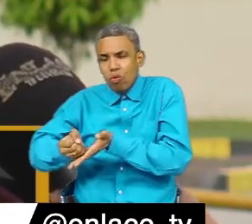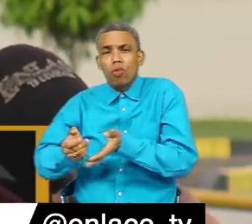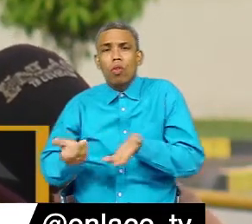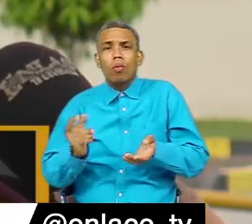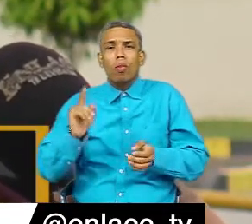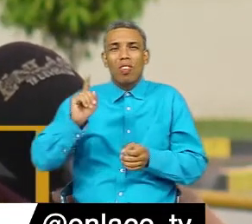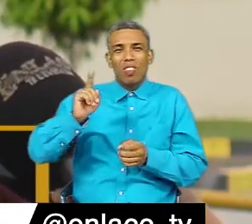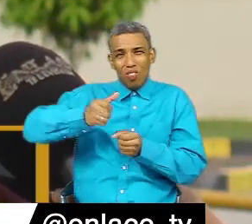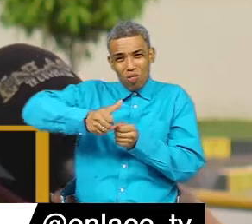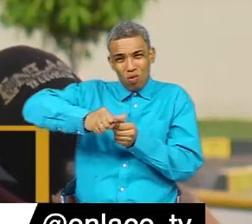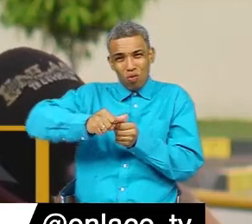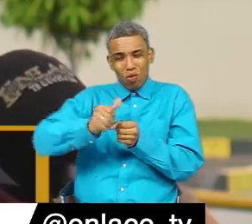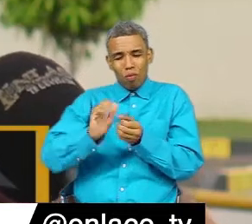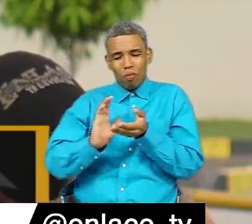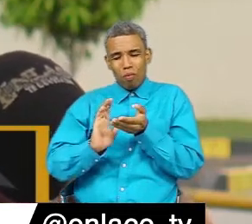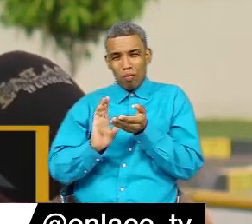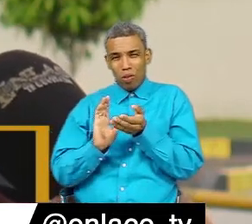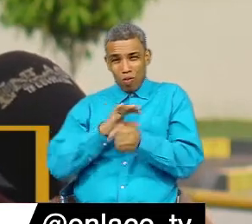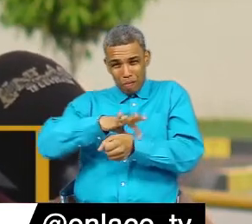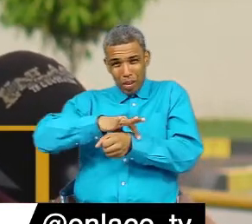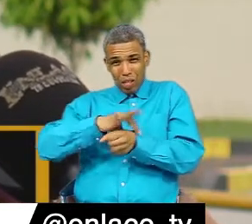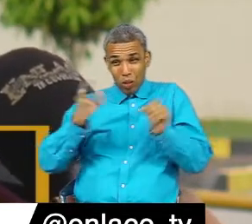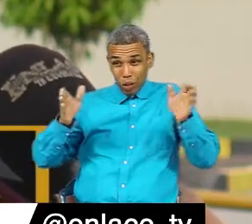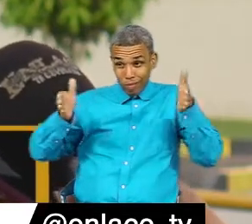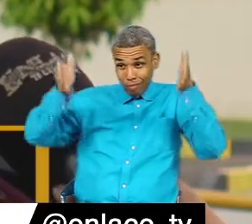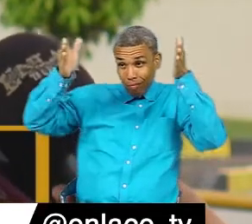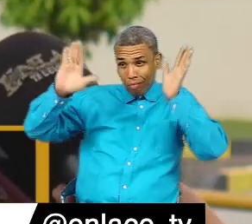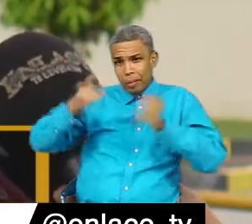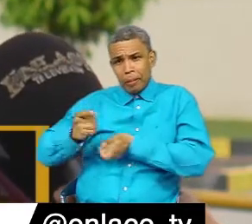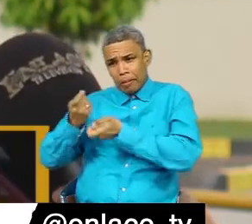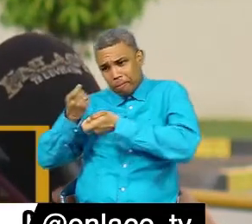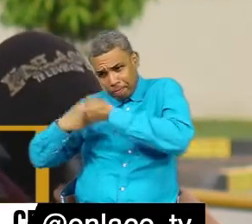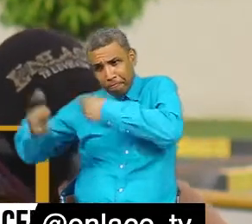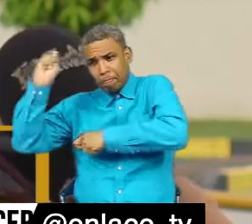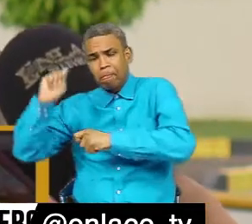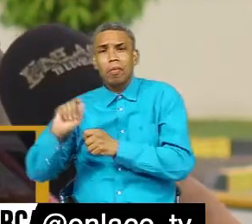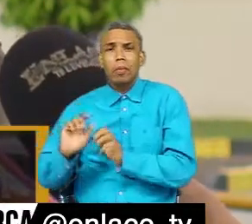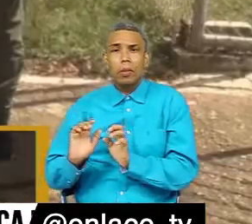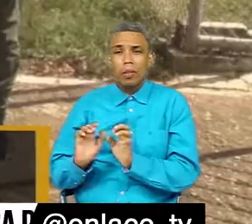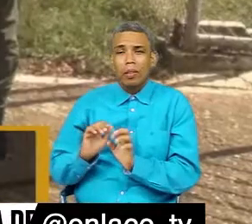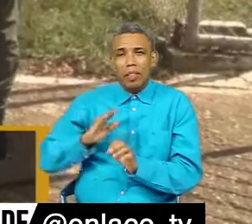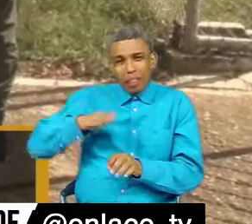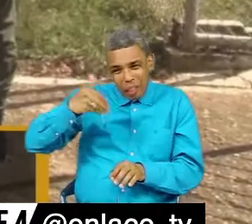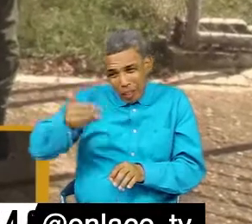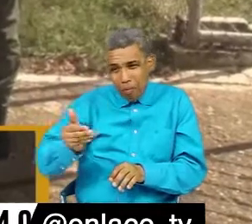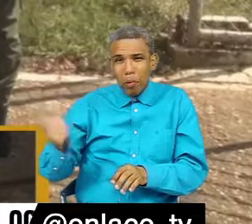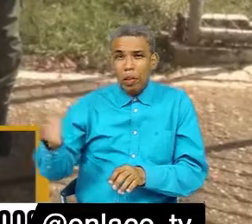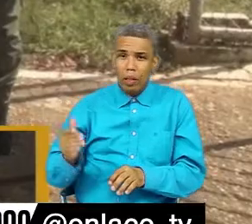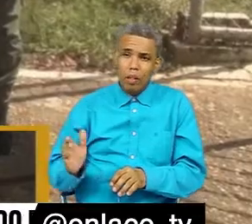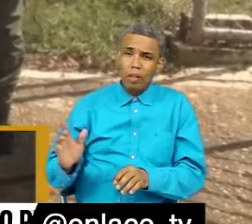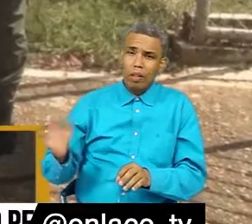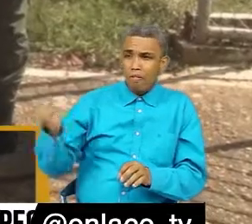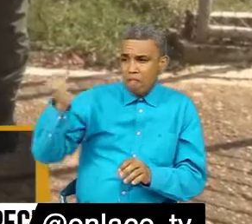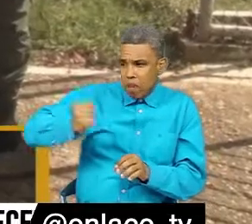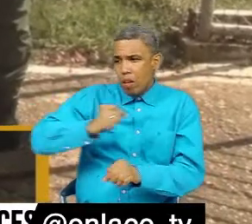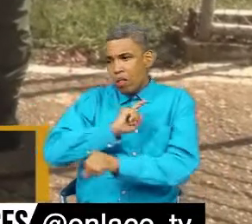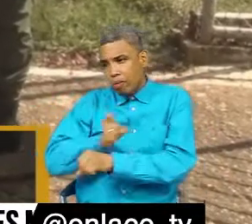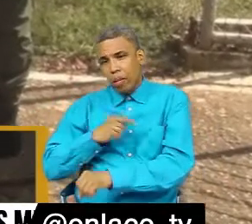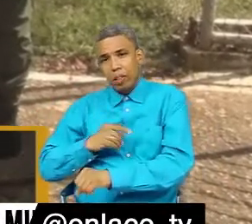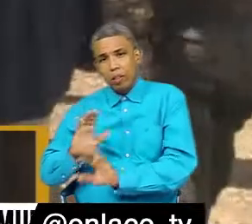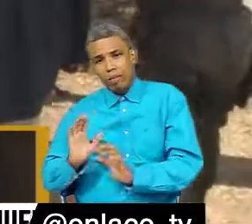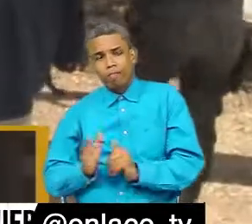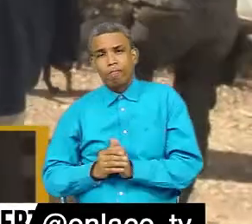Ecopetrol, y luego pues seguirá ya el curso con las autoridades competentes para las respectivas denuncias. Los hechos ocurrieron hacia las 10 de la mañana